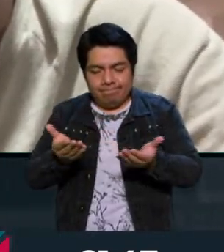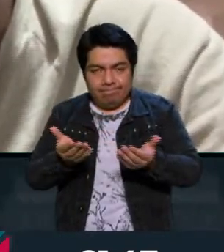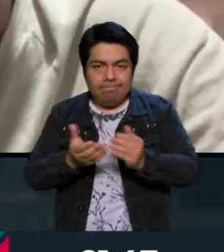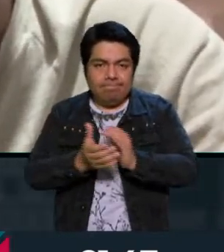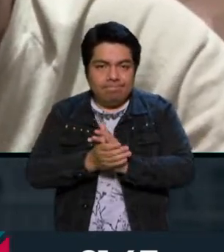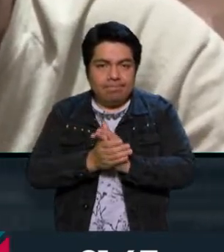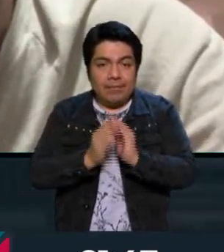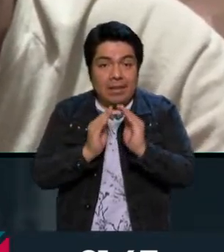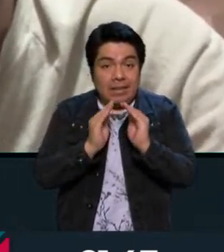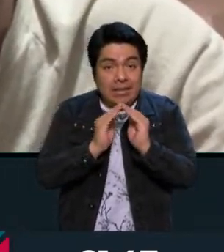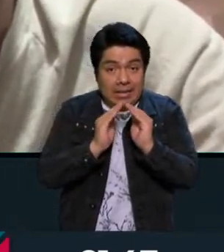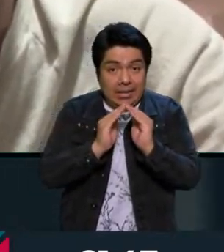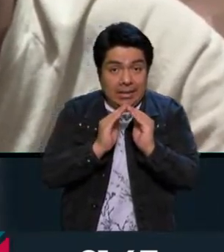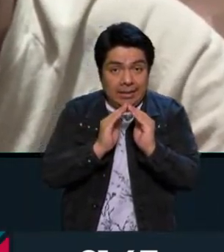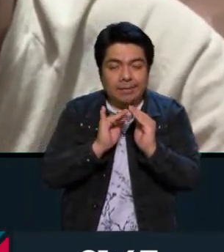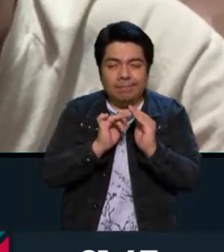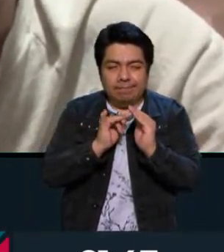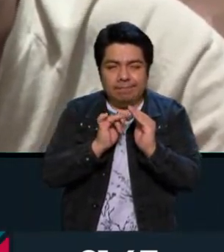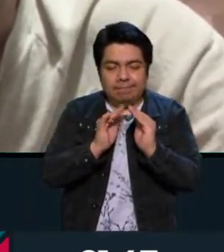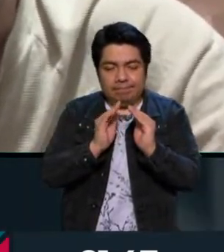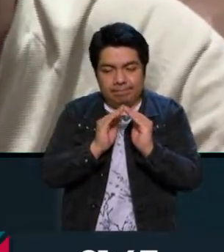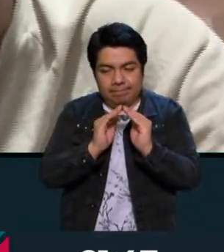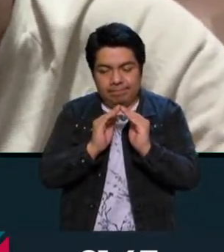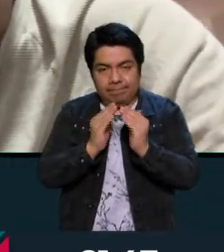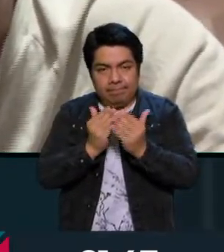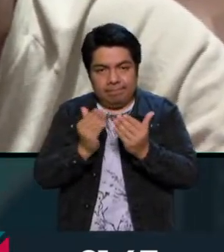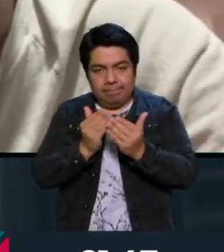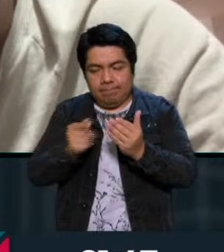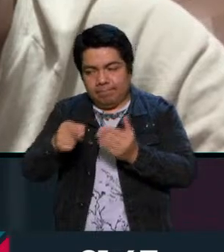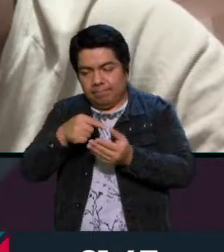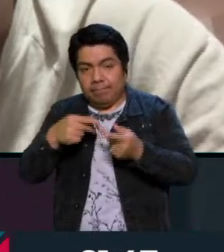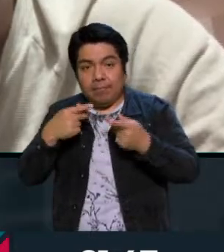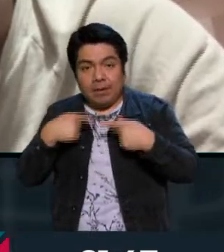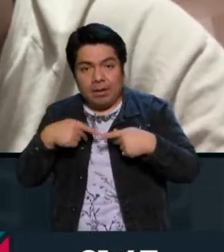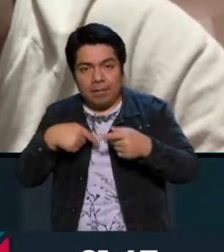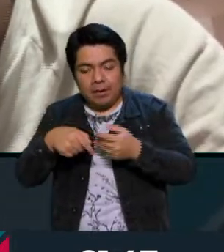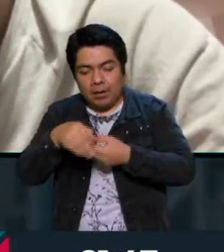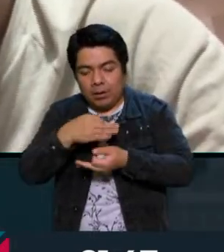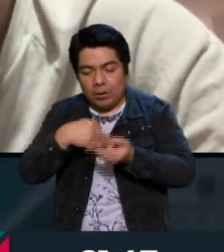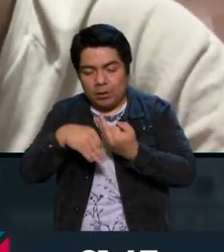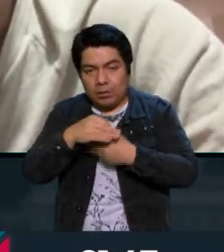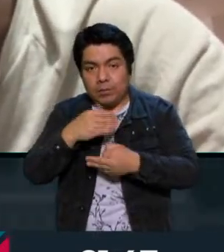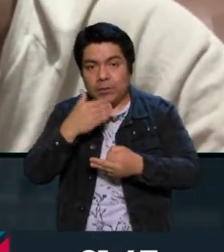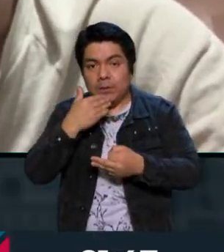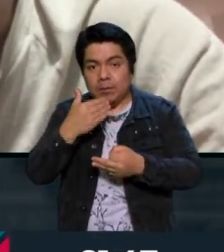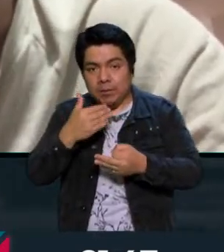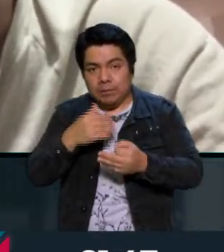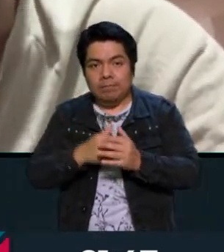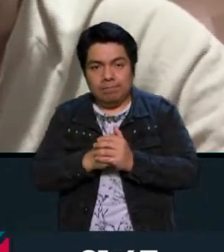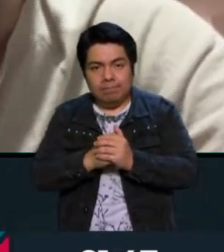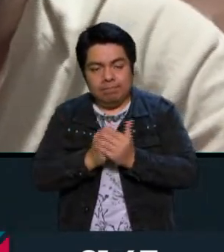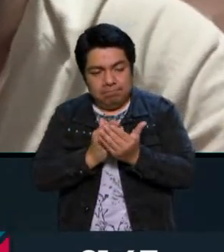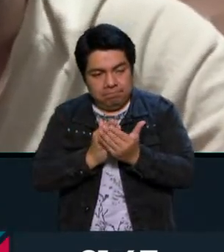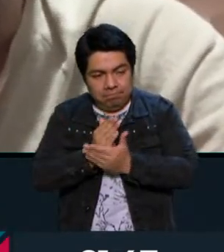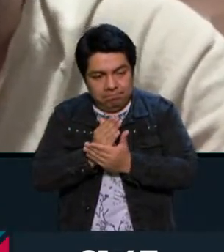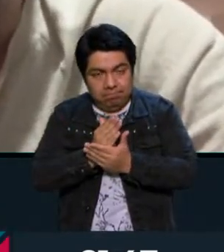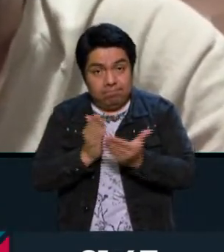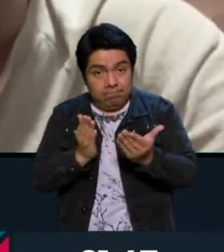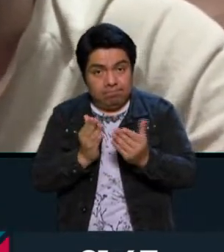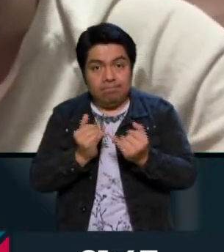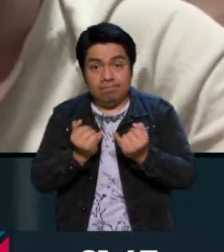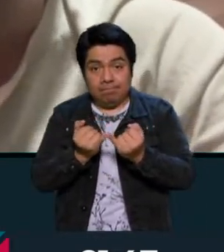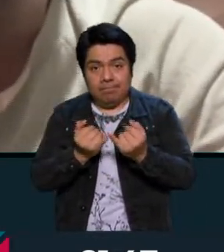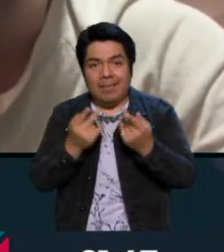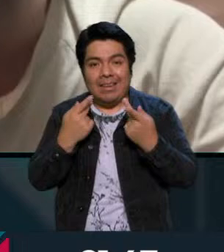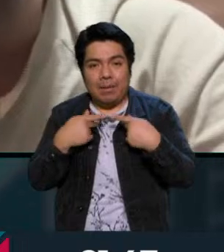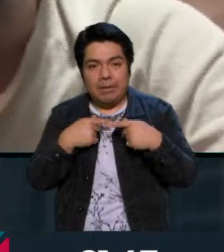la vivienda a la que sea para la gente, para toda la Excelente. gente, accesible, sobre todo para